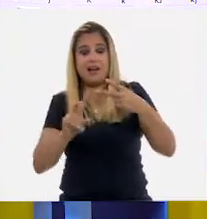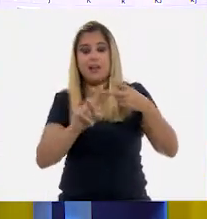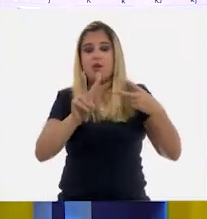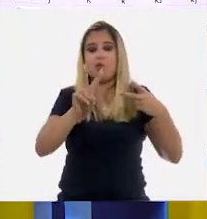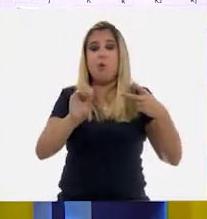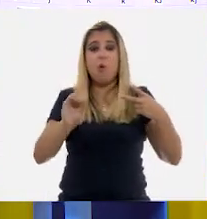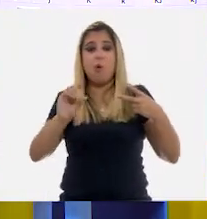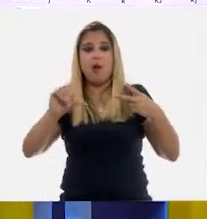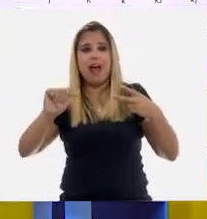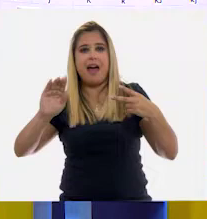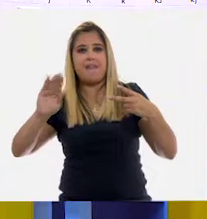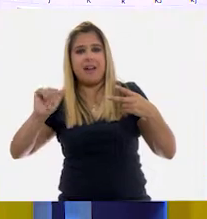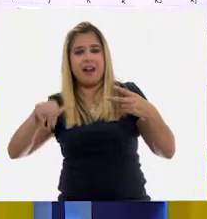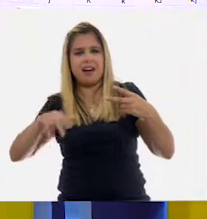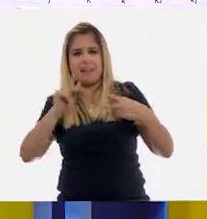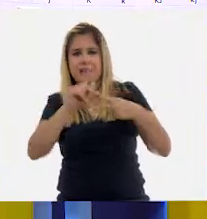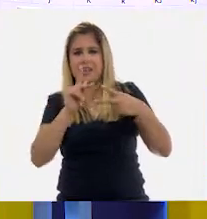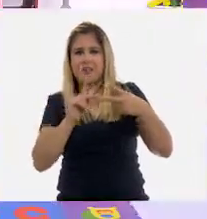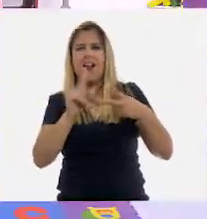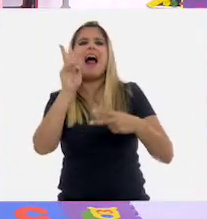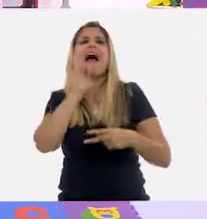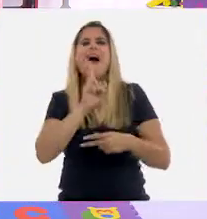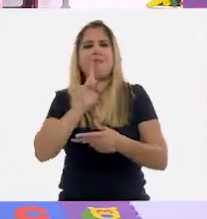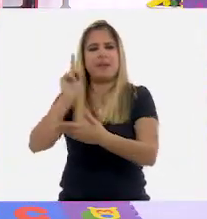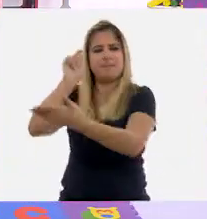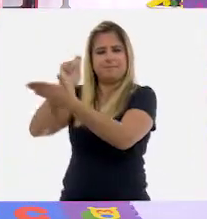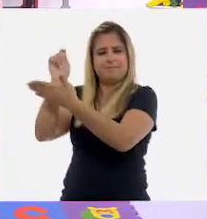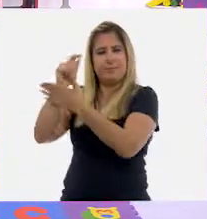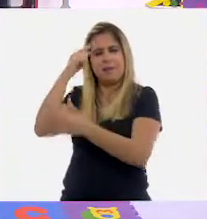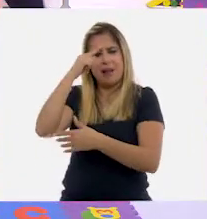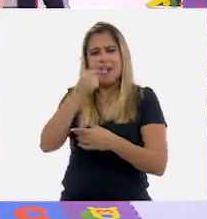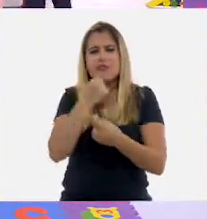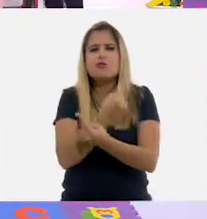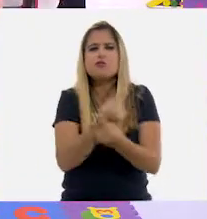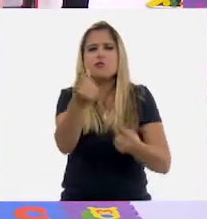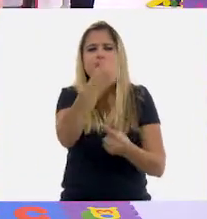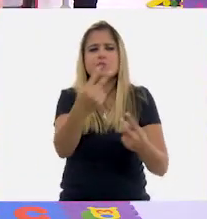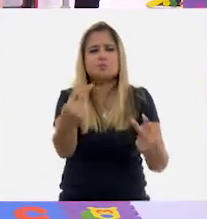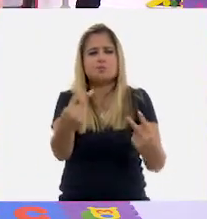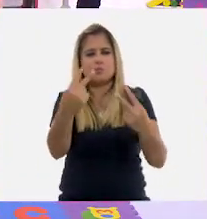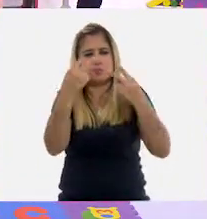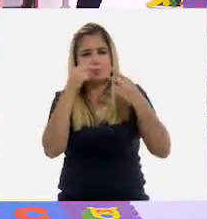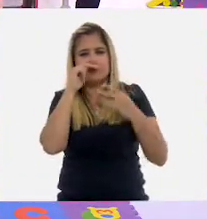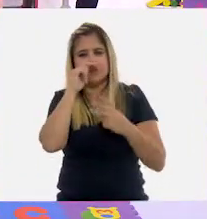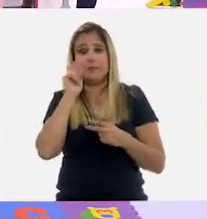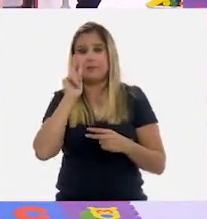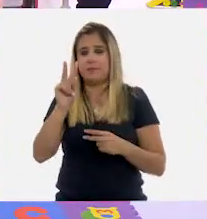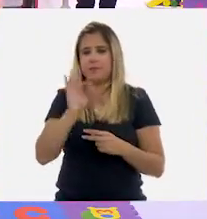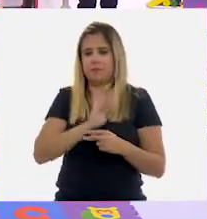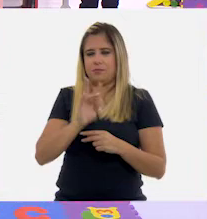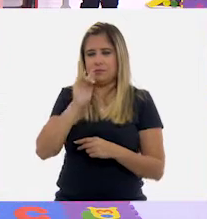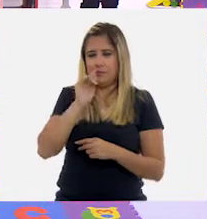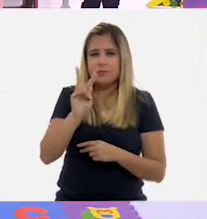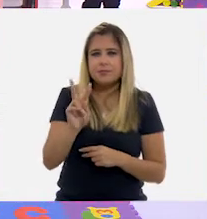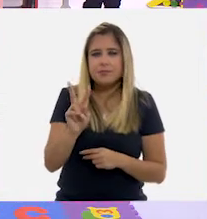volaban. Ah, a ver, vamos a escribirlas para que claro los que sí nos vea, los pueda